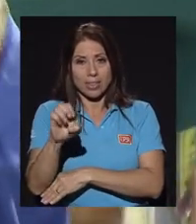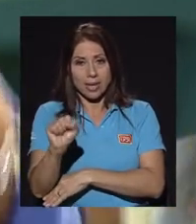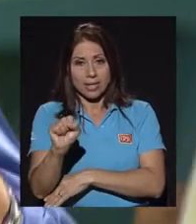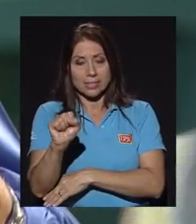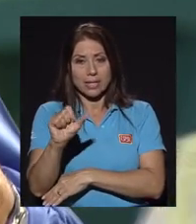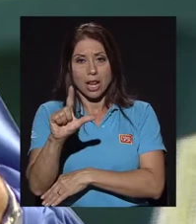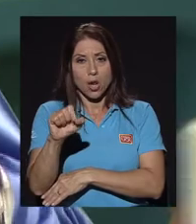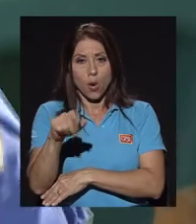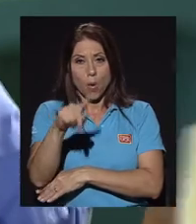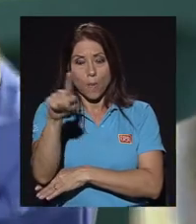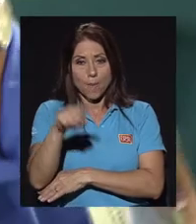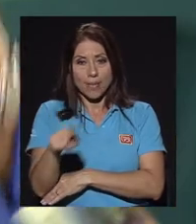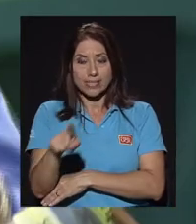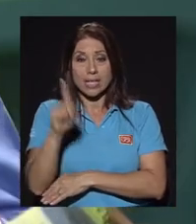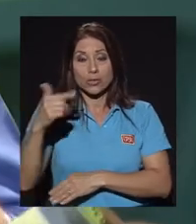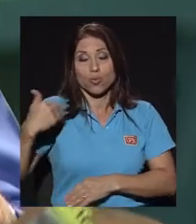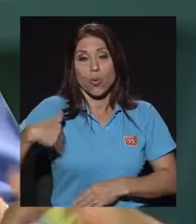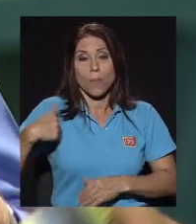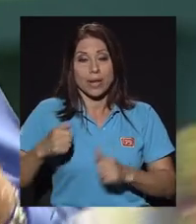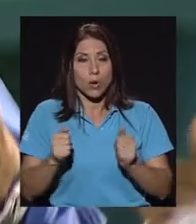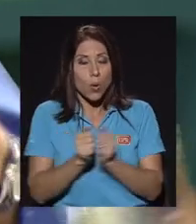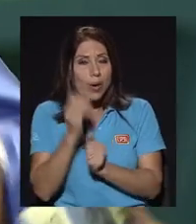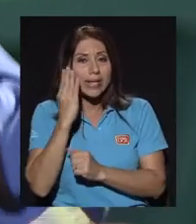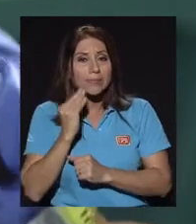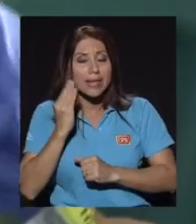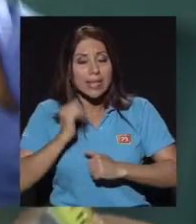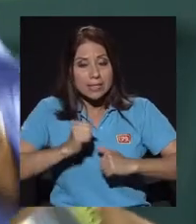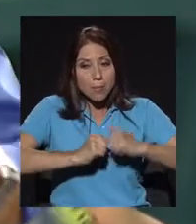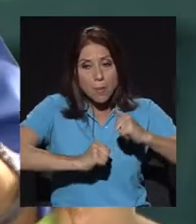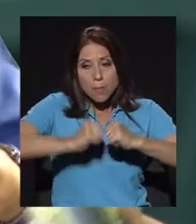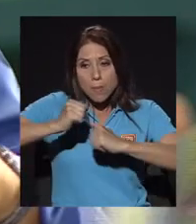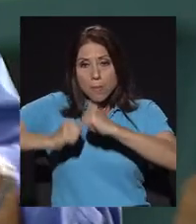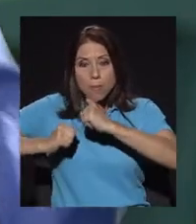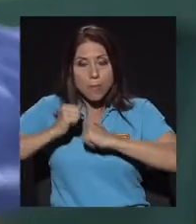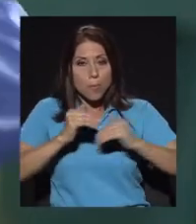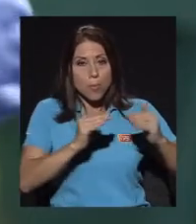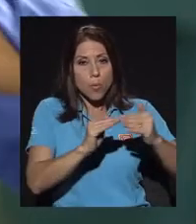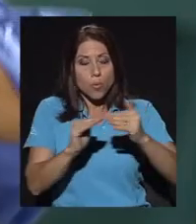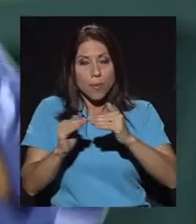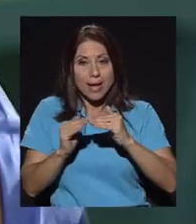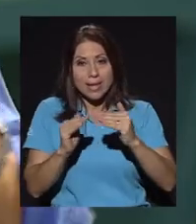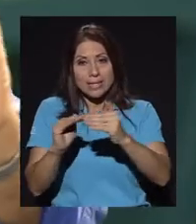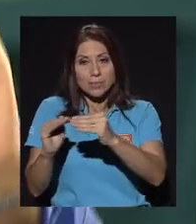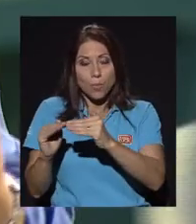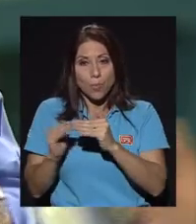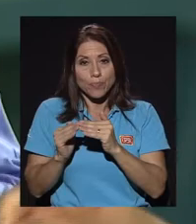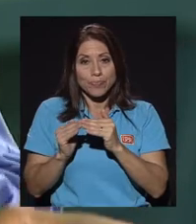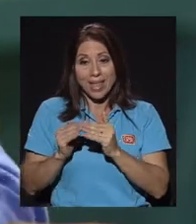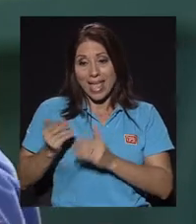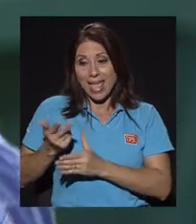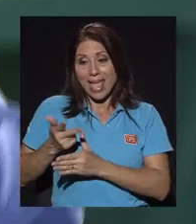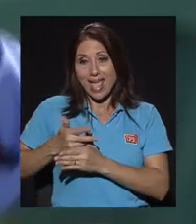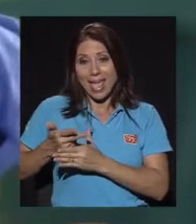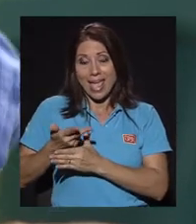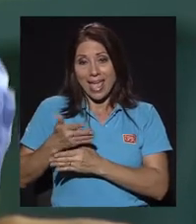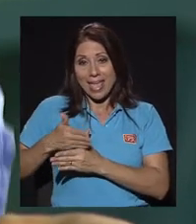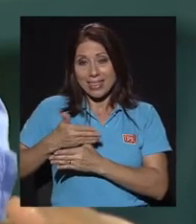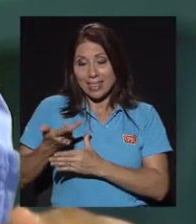con experiencia en urbanismo, ¿ya? Entonces, entre los tres conjuntamos pues